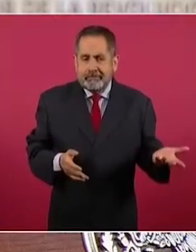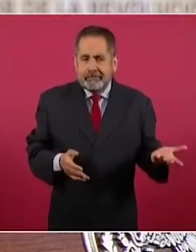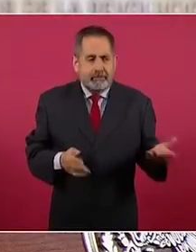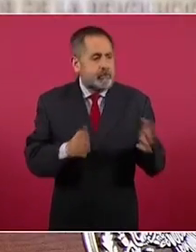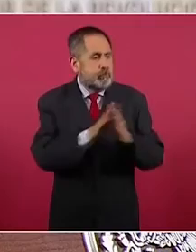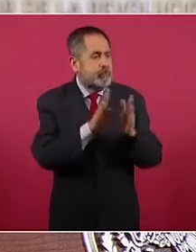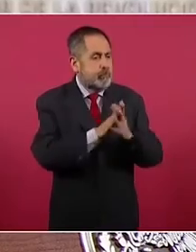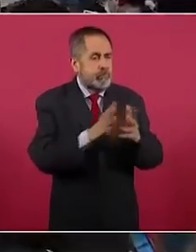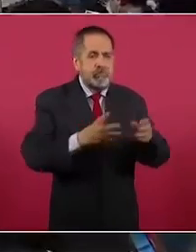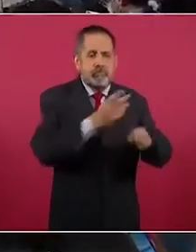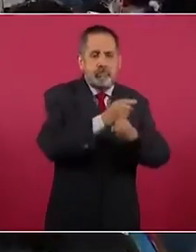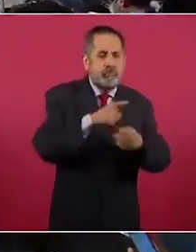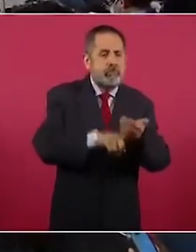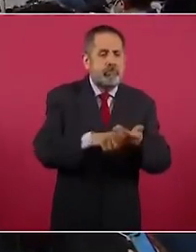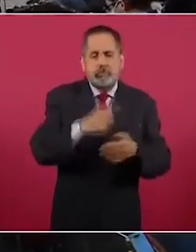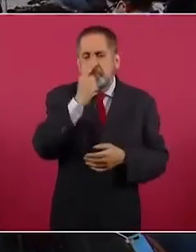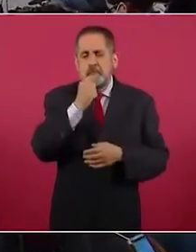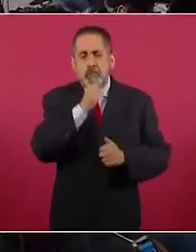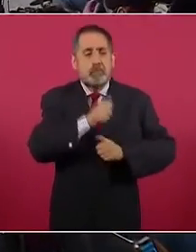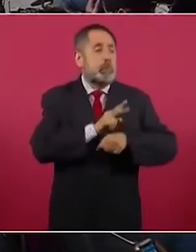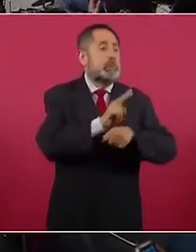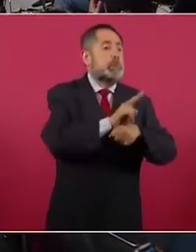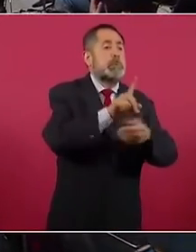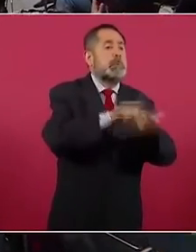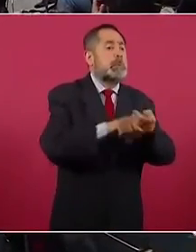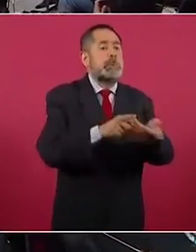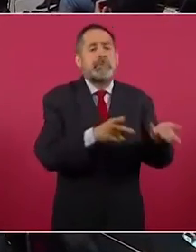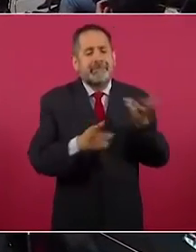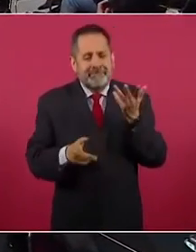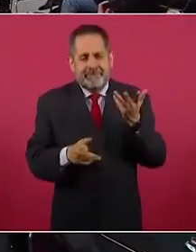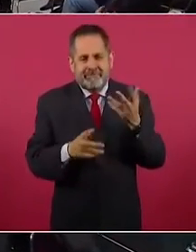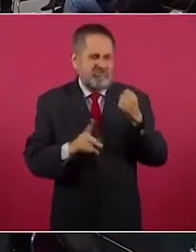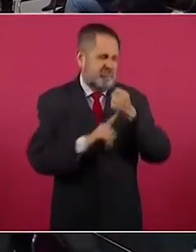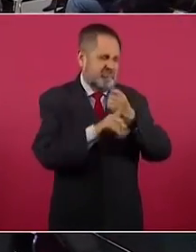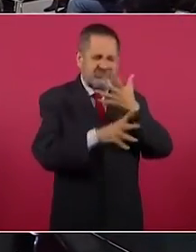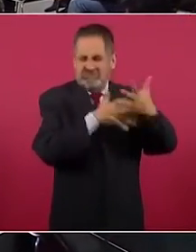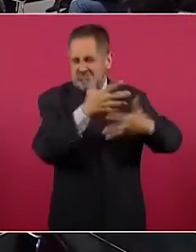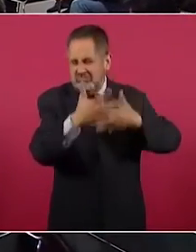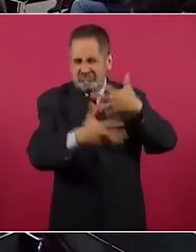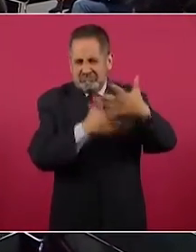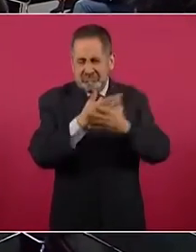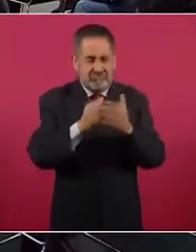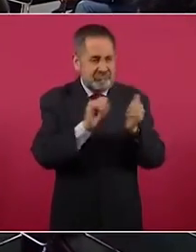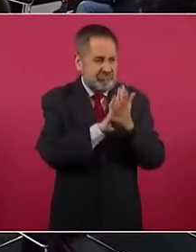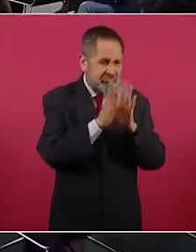resuelven con los custodios un enfrentamiento